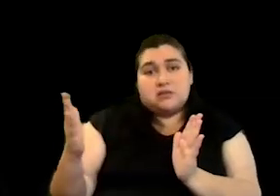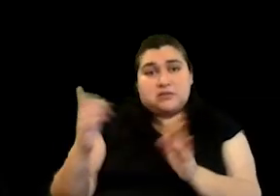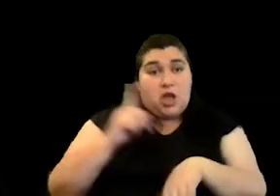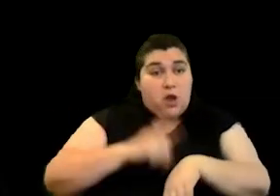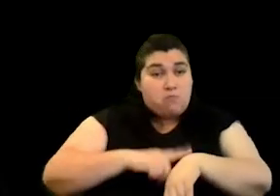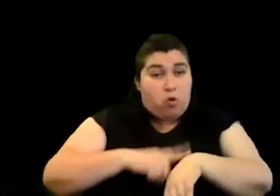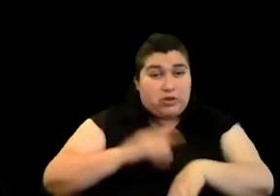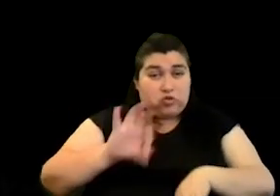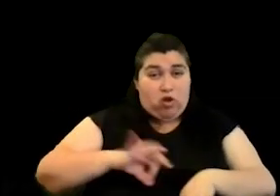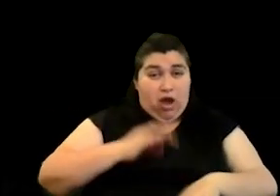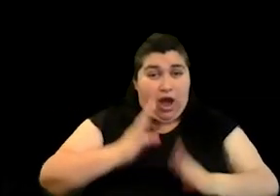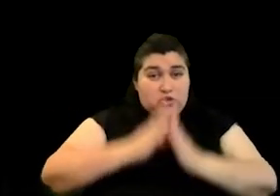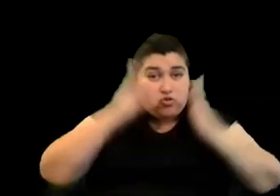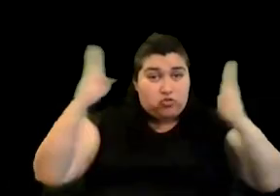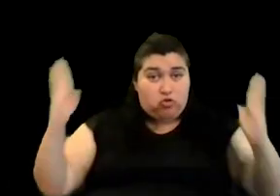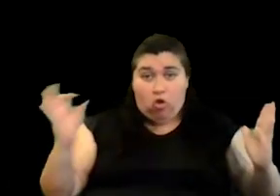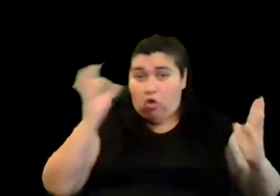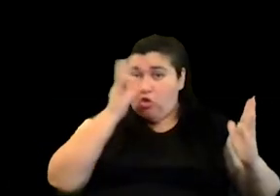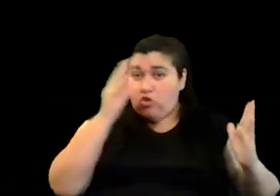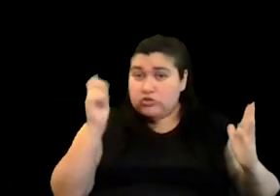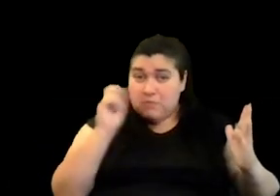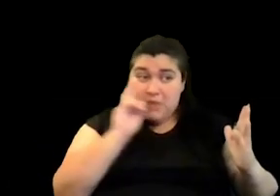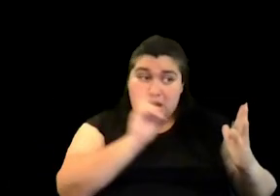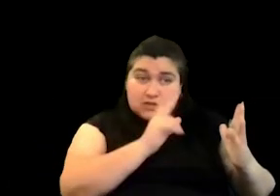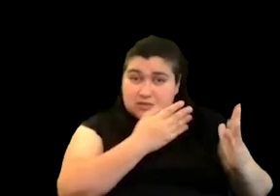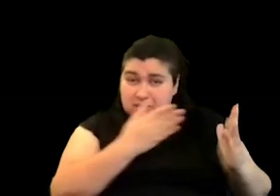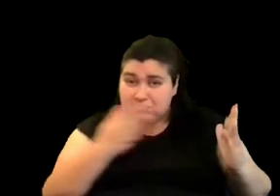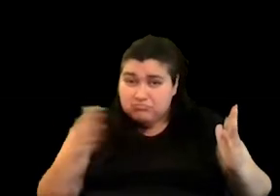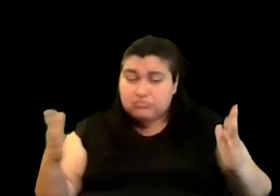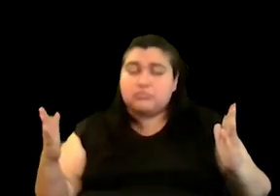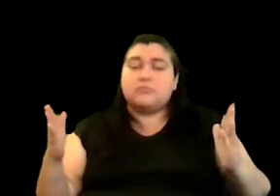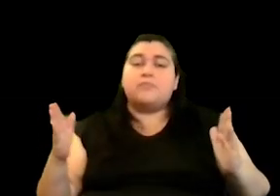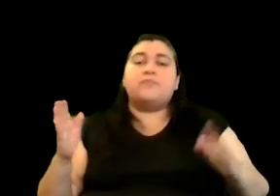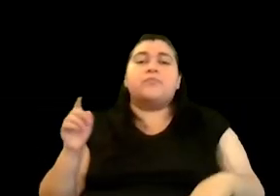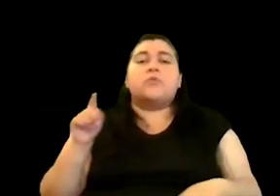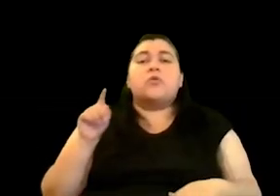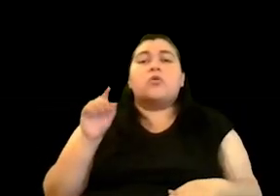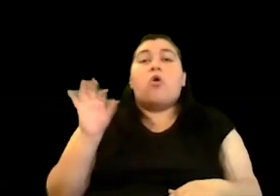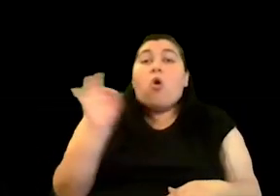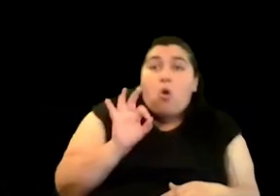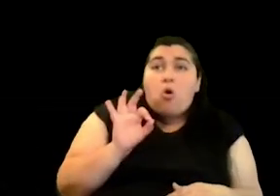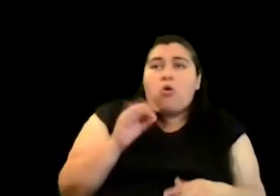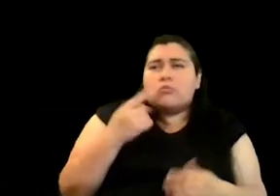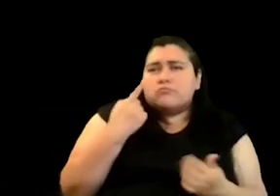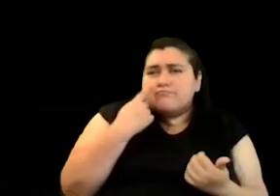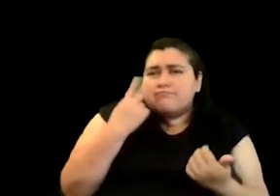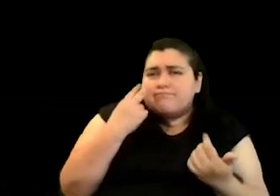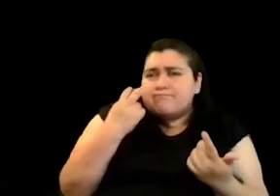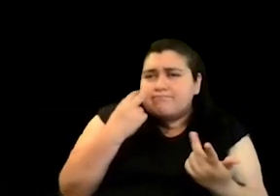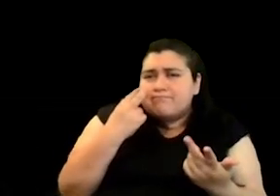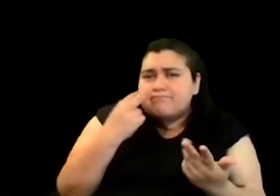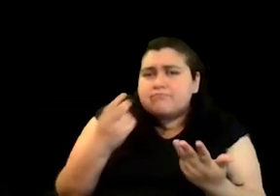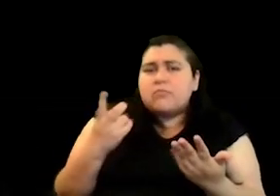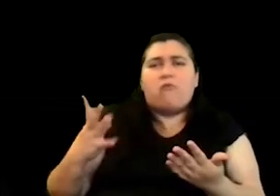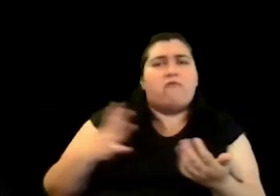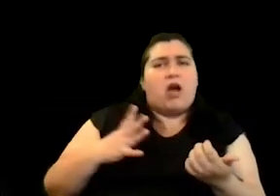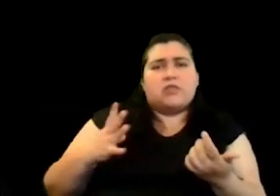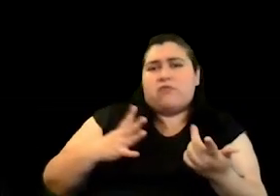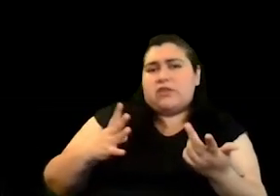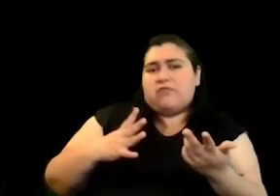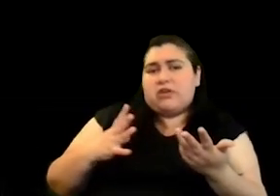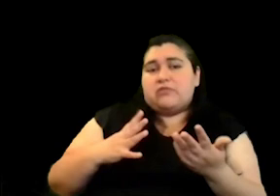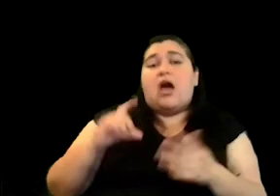de 12 meses o registren inconsistencias en la rendición de comprobantes con código